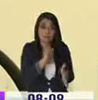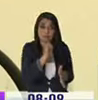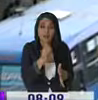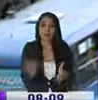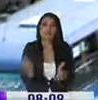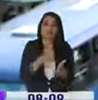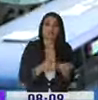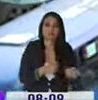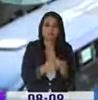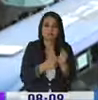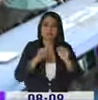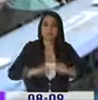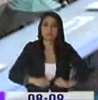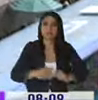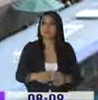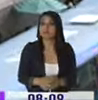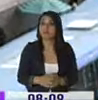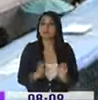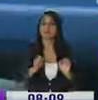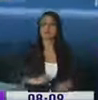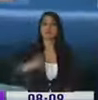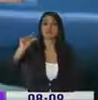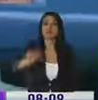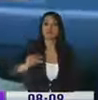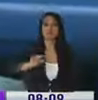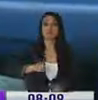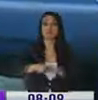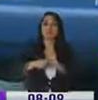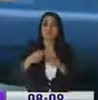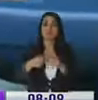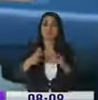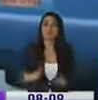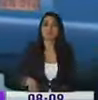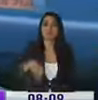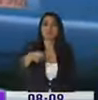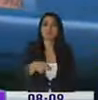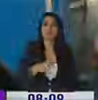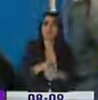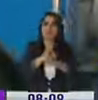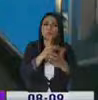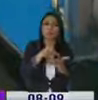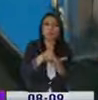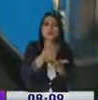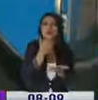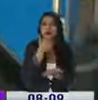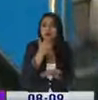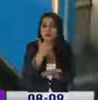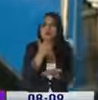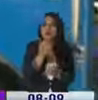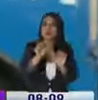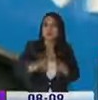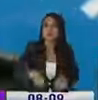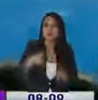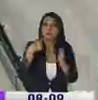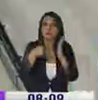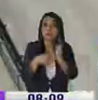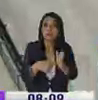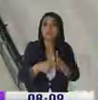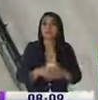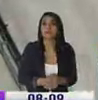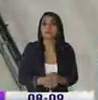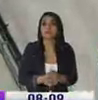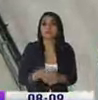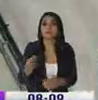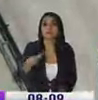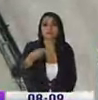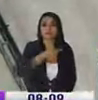la ciudad. Opciones para generar costos de acuerdo al bolsillo del quiteño en la utilización del transporte público podría ser, por ejemplo, eliminar el